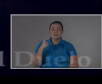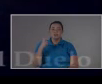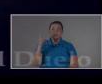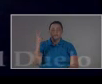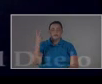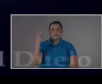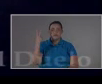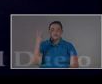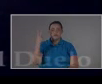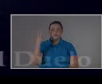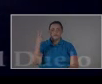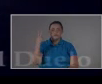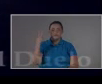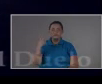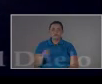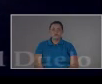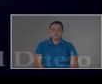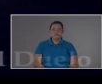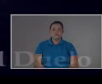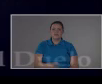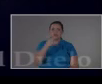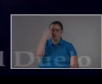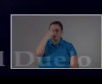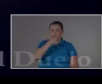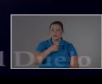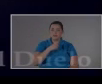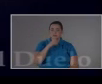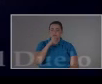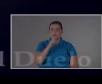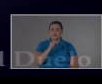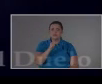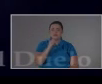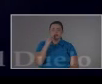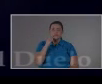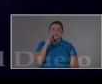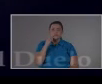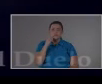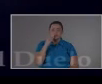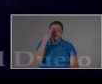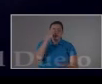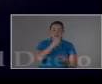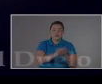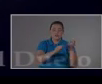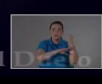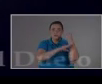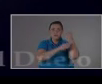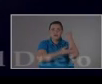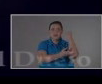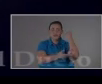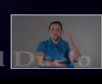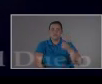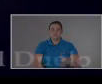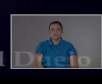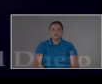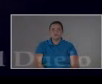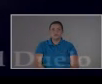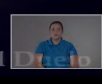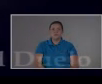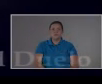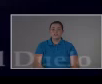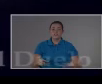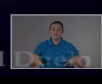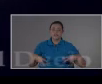le digo, a veces la culpa entra hacia la mamá cuando se interrumpe el embarazo, por ejemplo. Y está enfrentando un tipo de